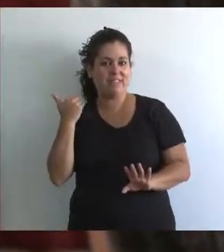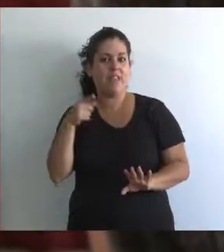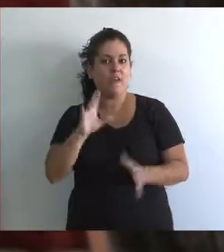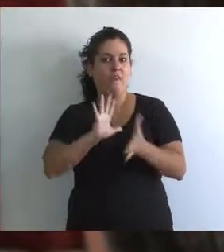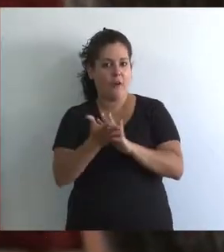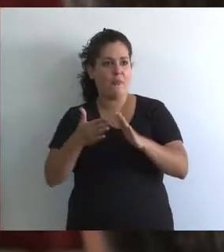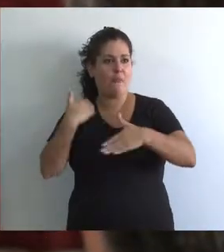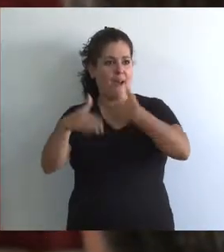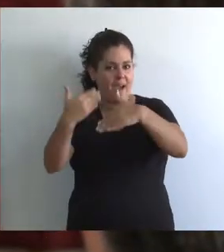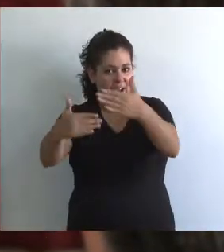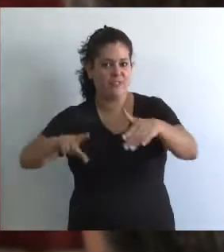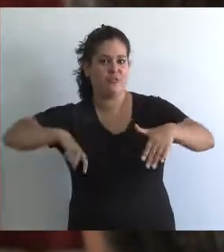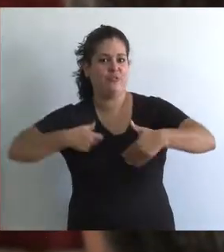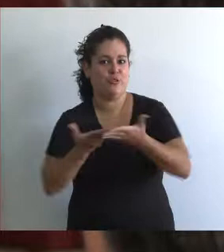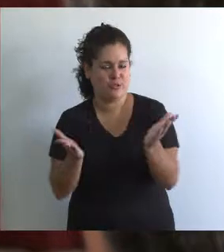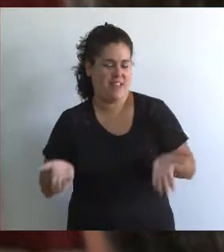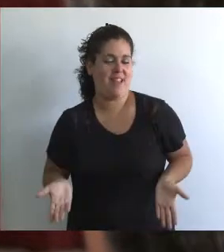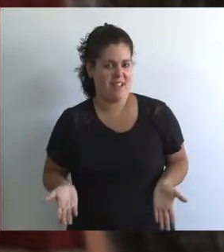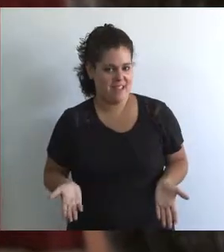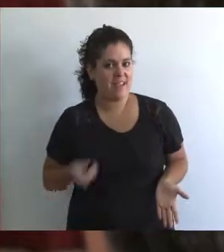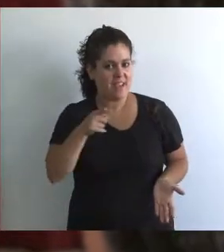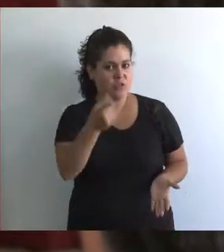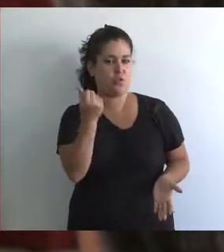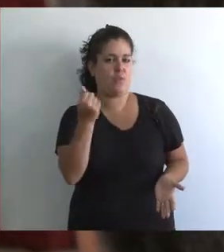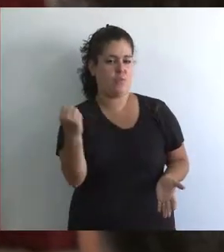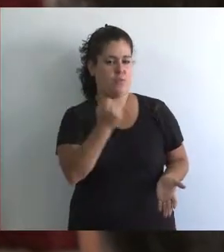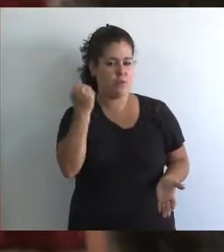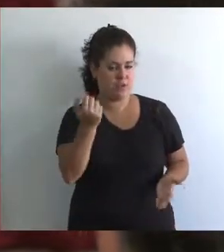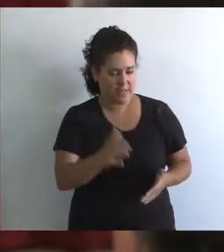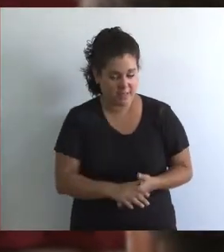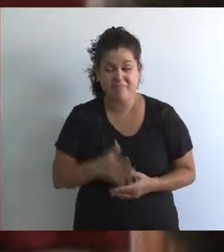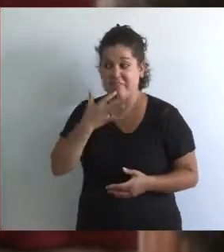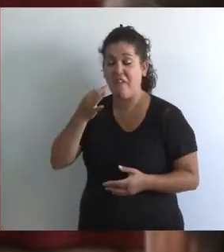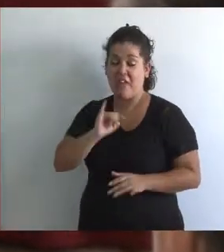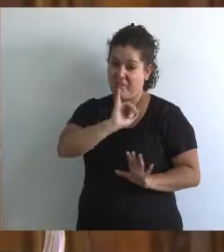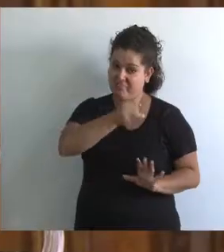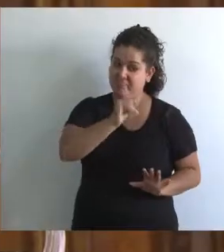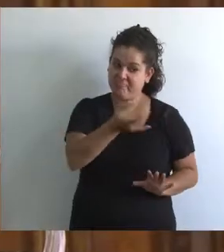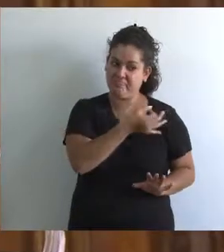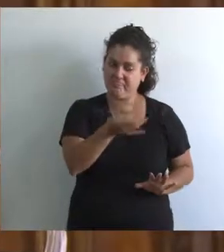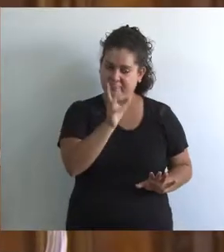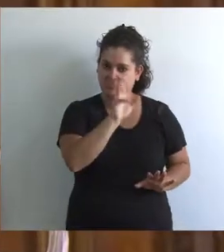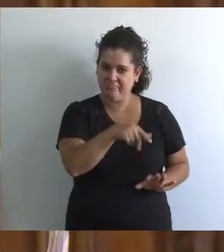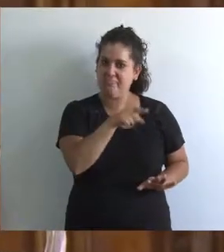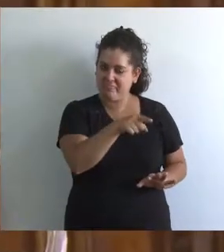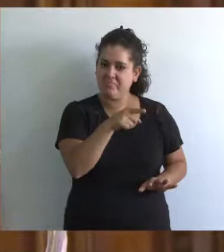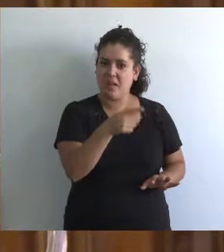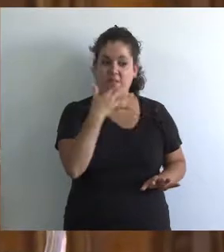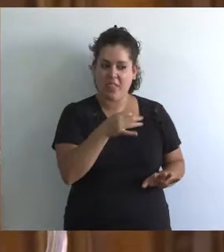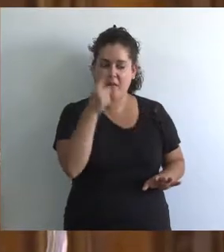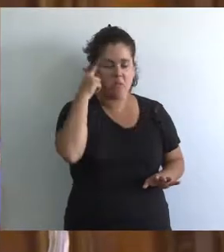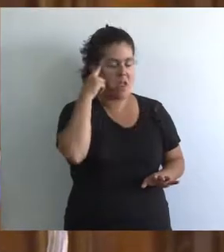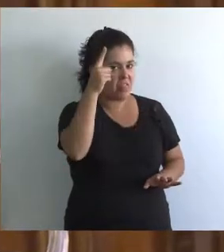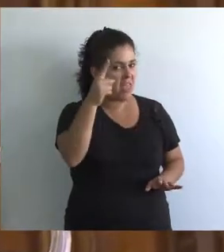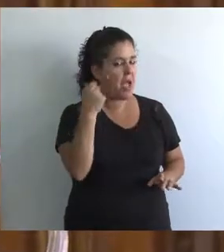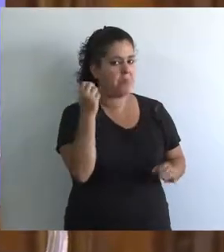la construcción social, claro, que me parece también un valor a tener en cuenta. Sin lugar a dudas. Ha quedado fundamentalmente claro